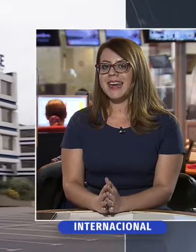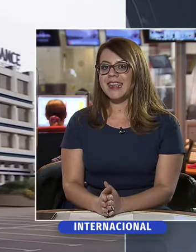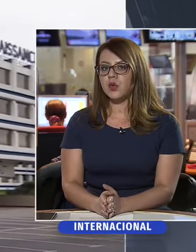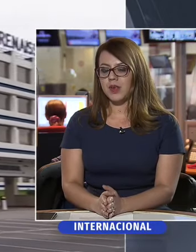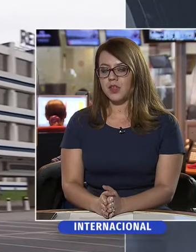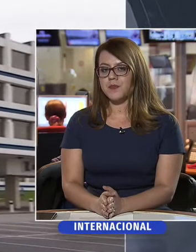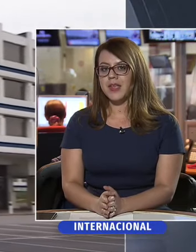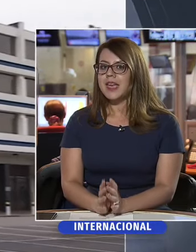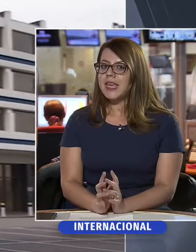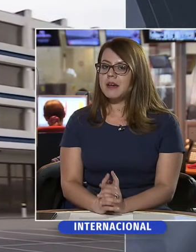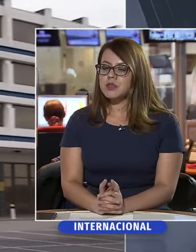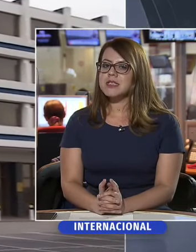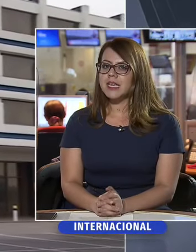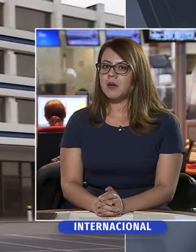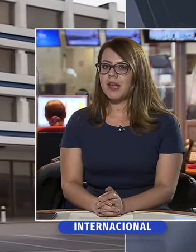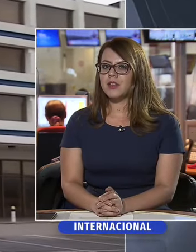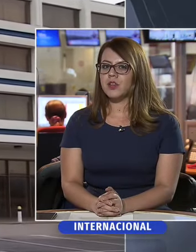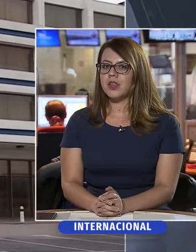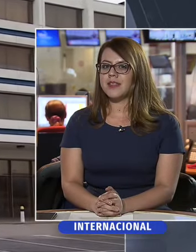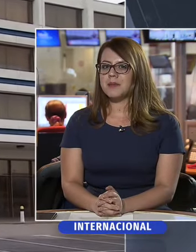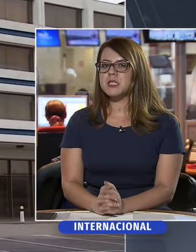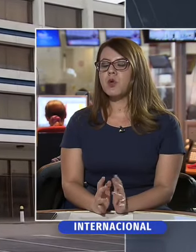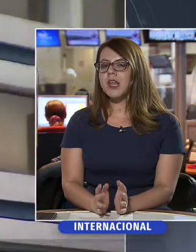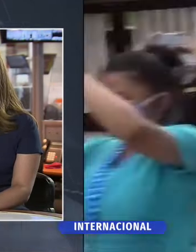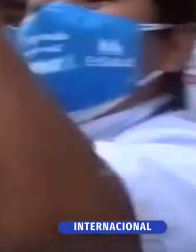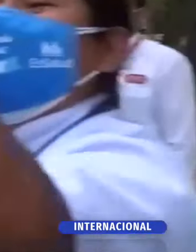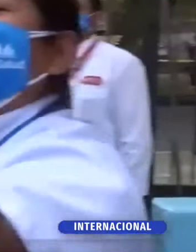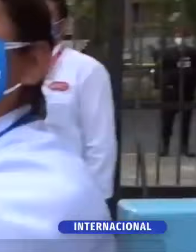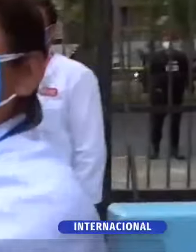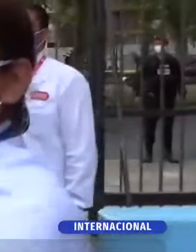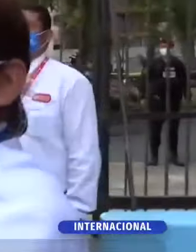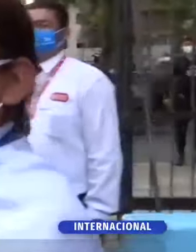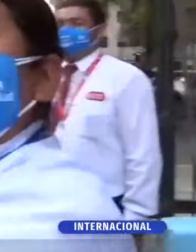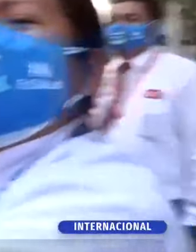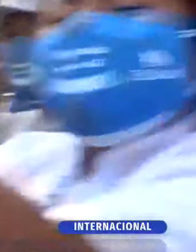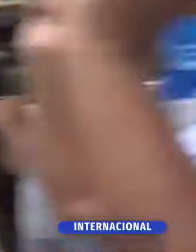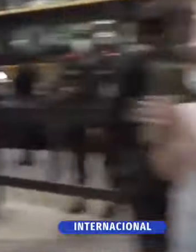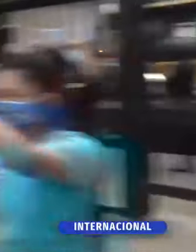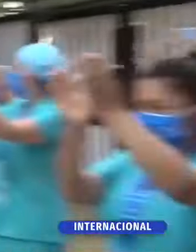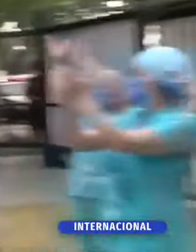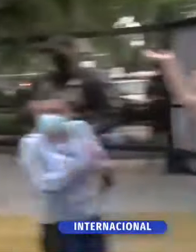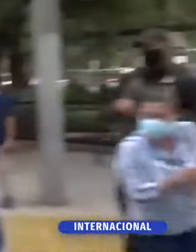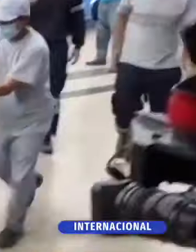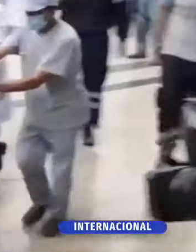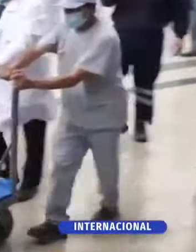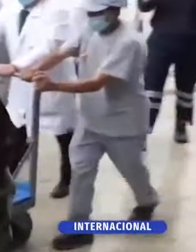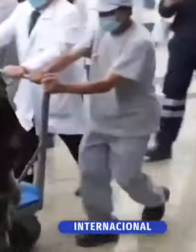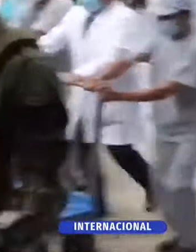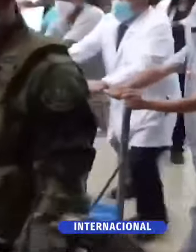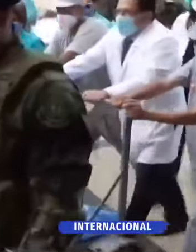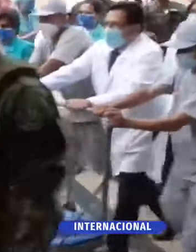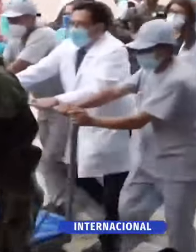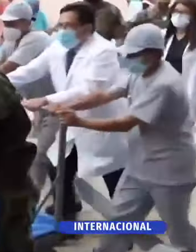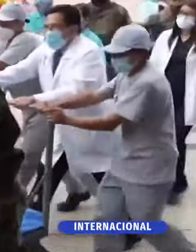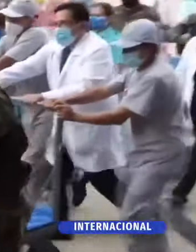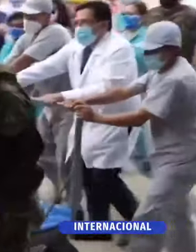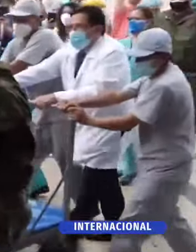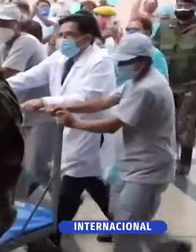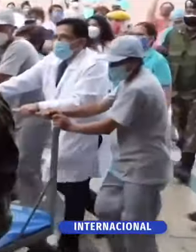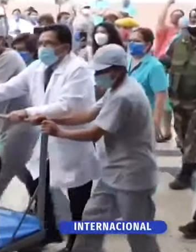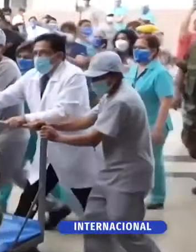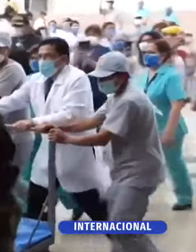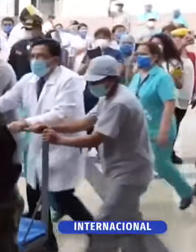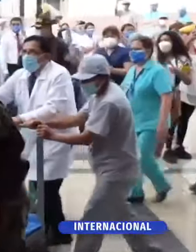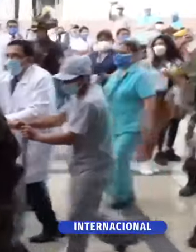volver a Reino Unido y vamos a seguir hablando de temas polémicos y de temas escandalosos pero nos vamos ahora a lo que ha sucedido